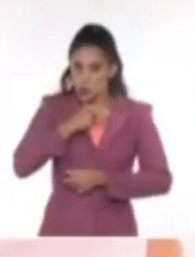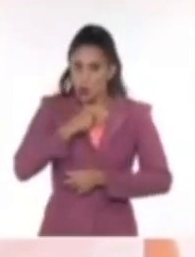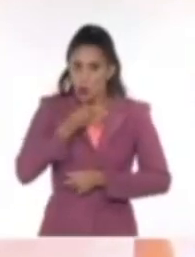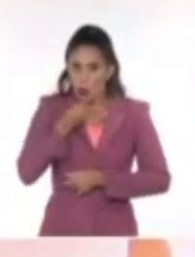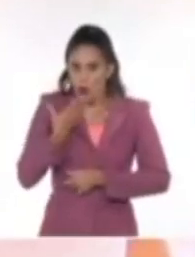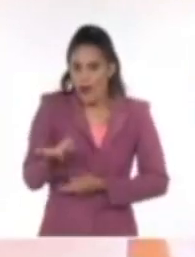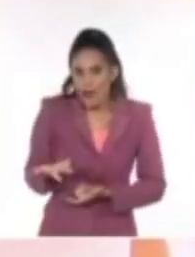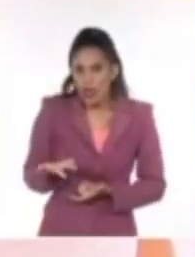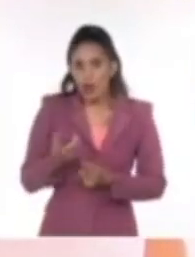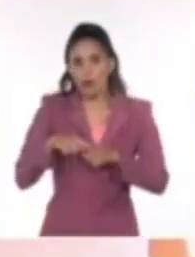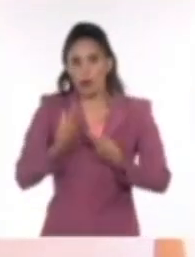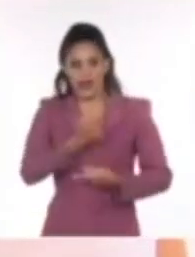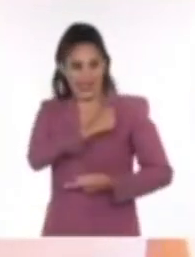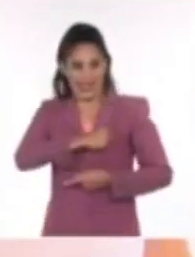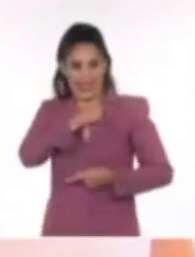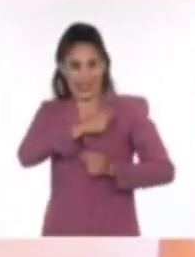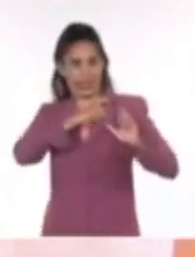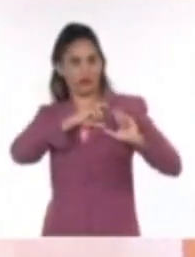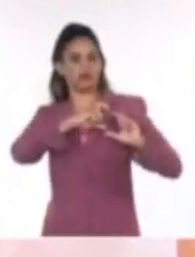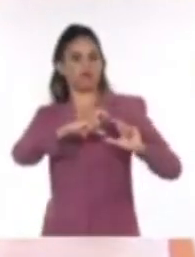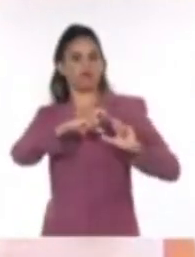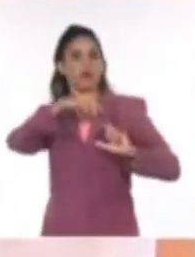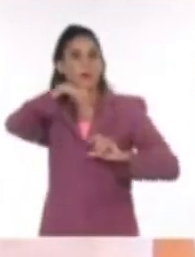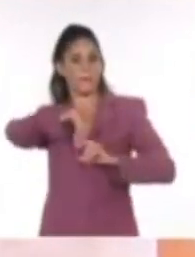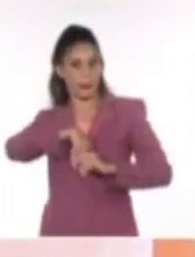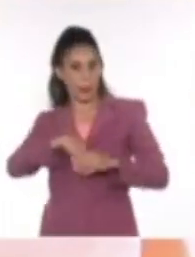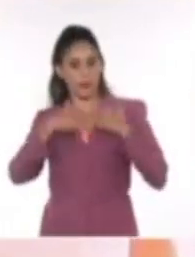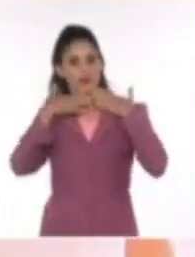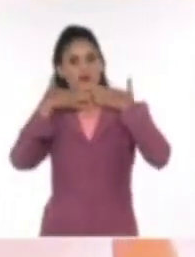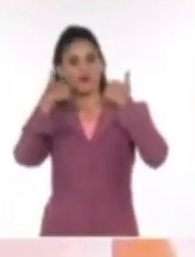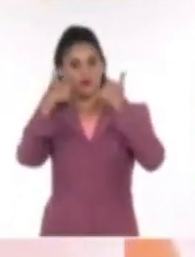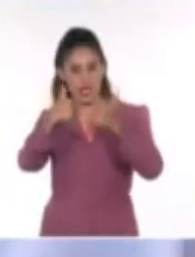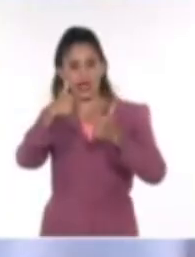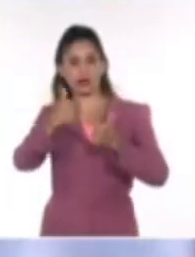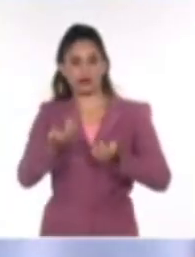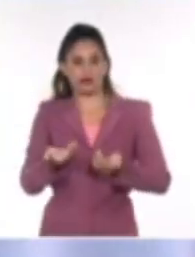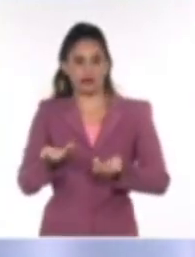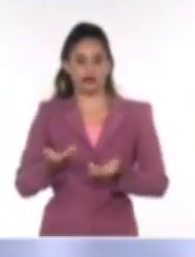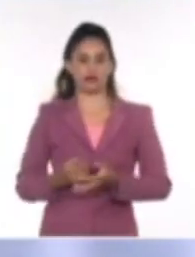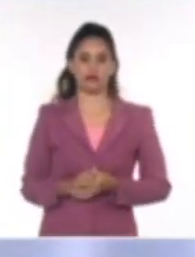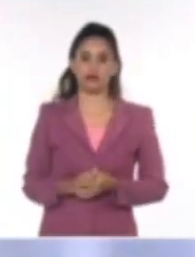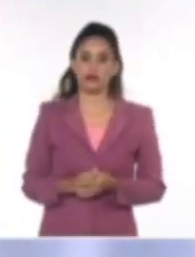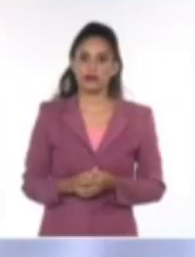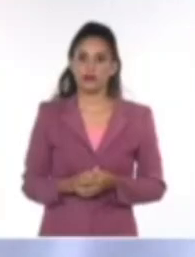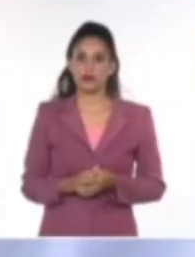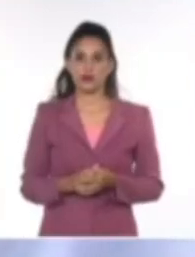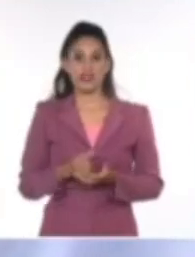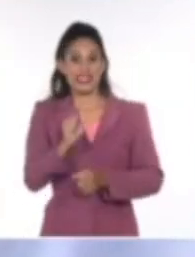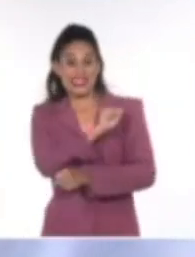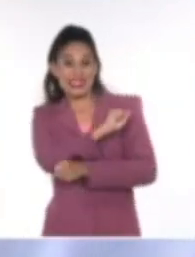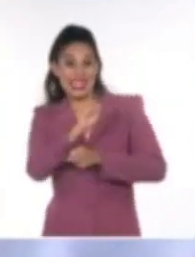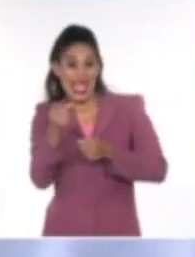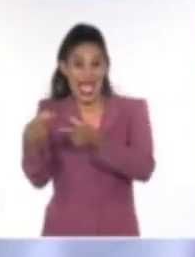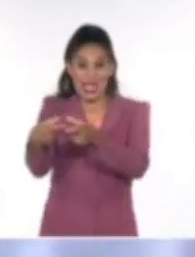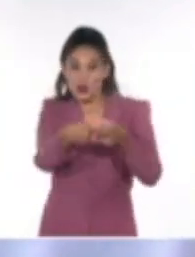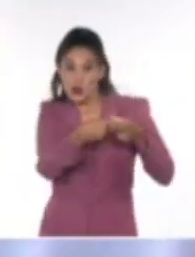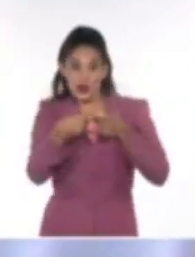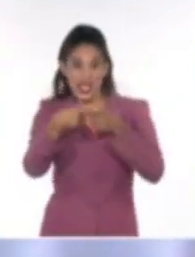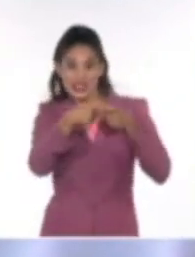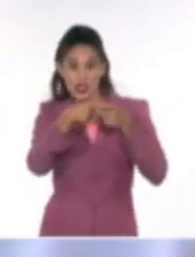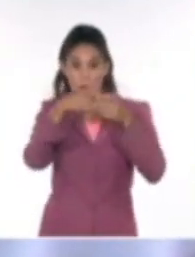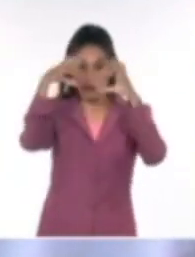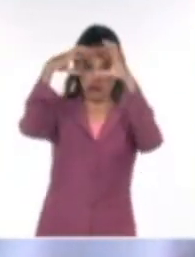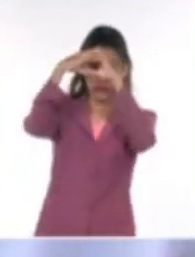porque para quererse tienen que valerse por sí mismos y quererse a uno mismo, decir que sí se puede. Gana la sociedad porque la sociedad